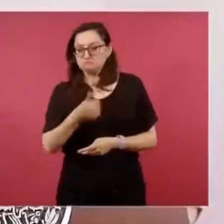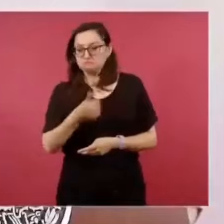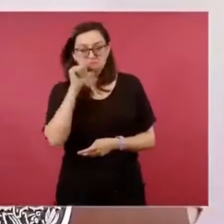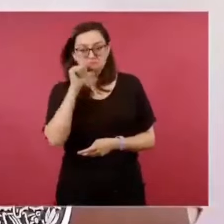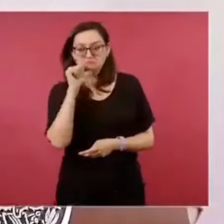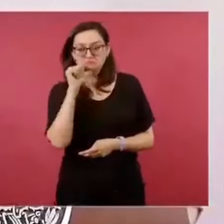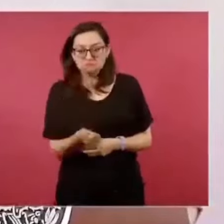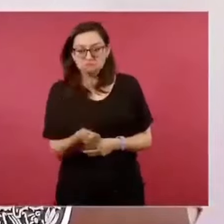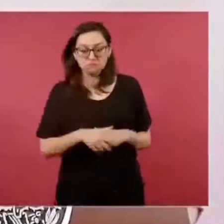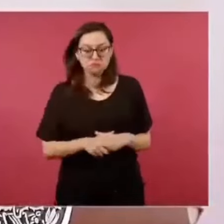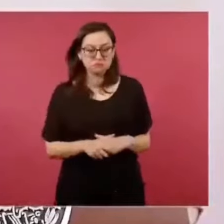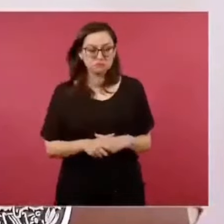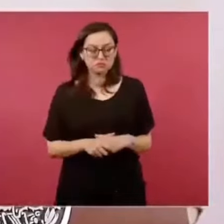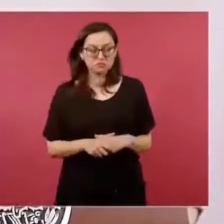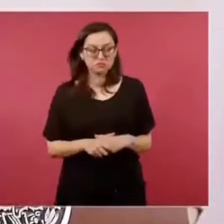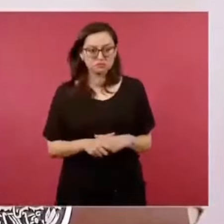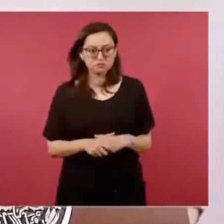pues entonces